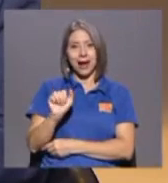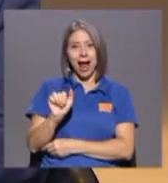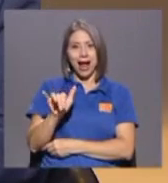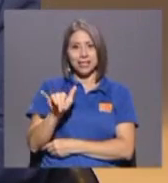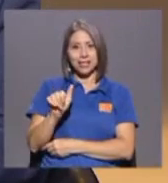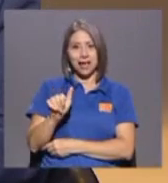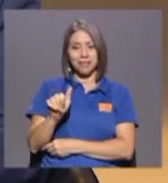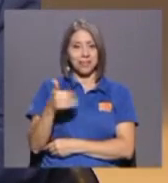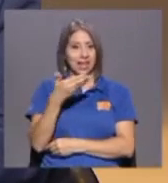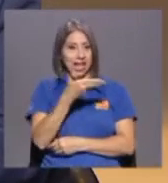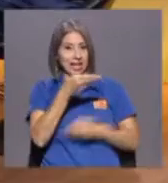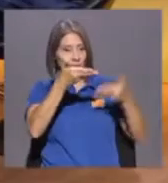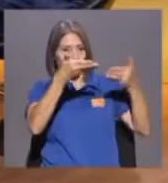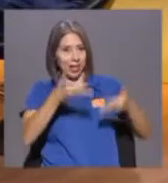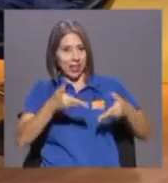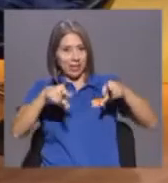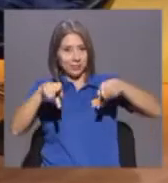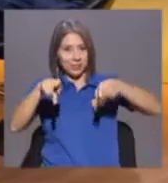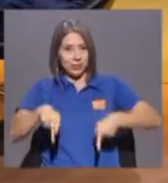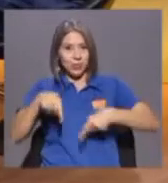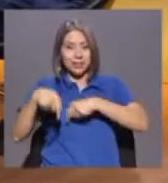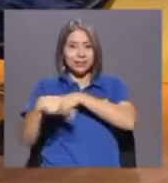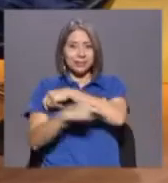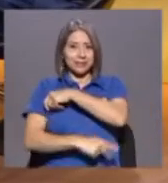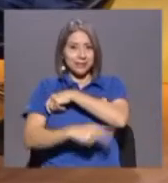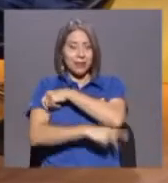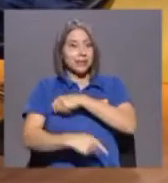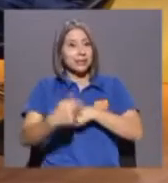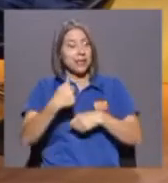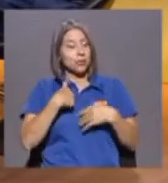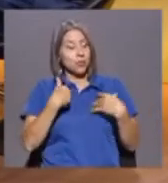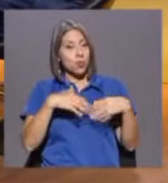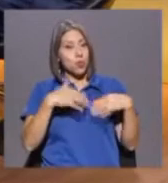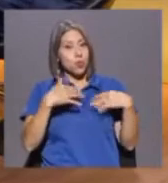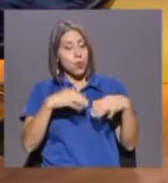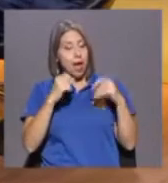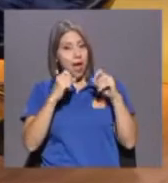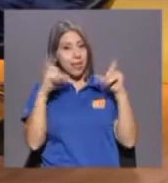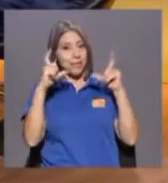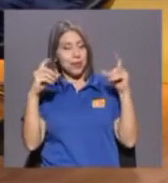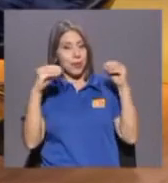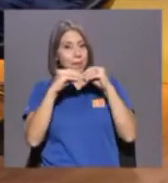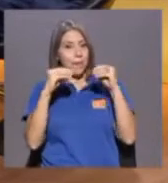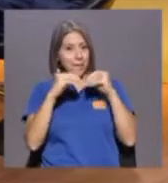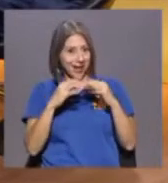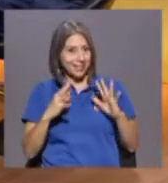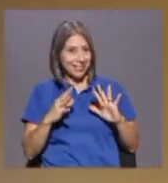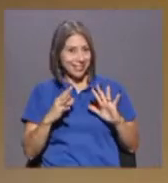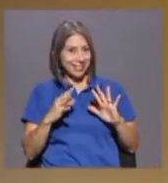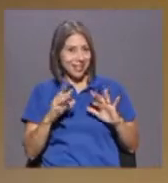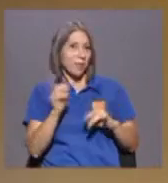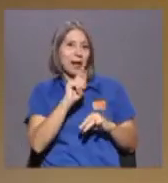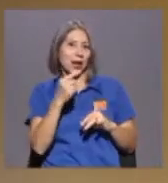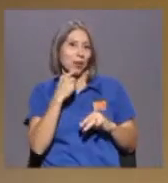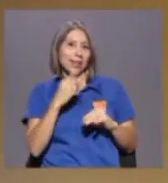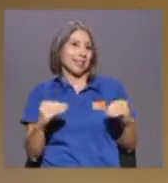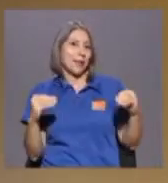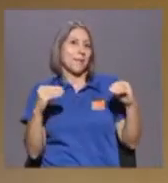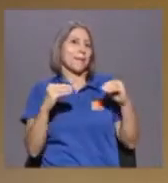las personas en este país y, que yo admiro más, pero para no decir más sobre eso,